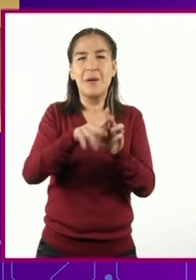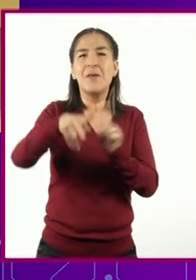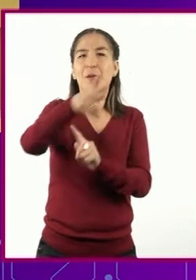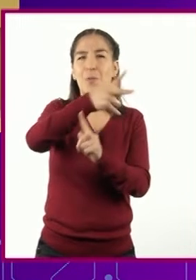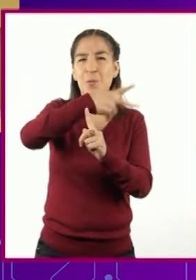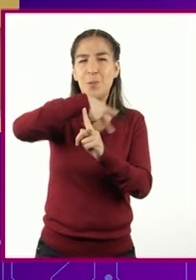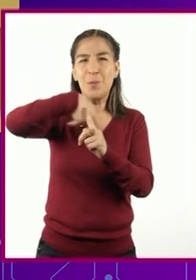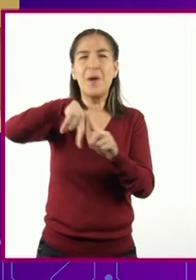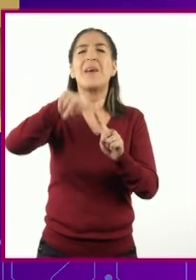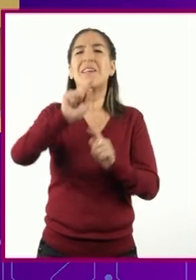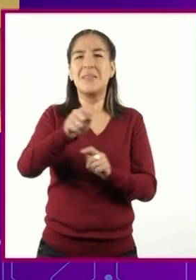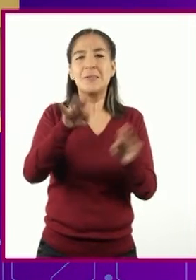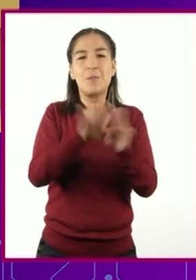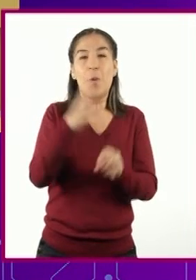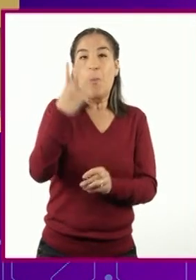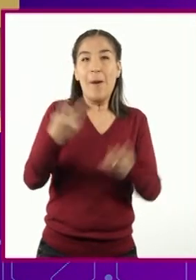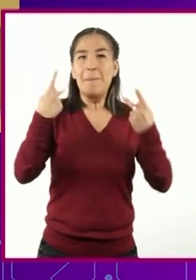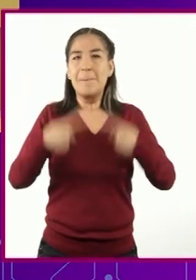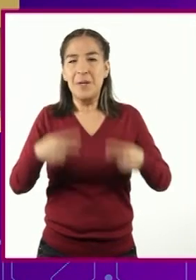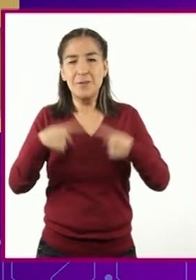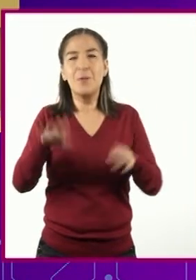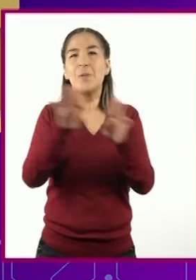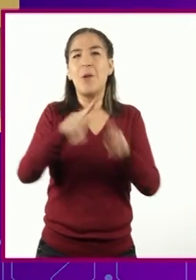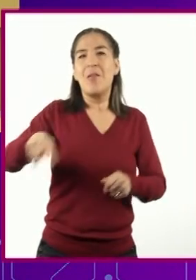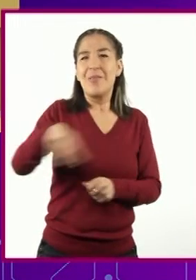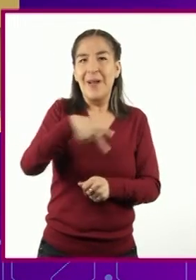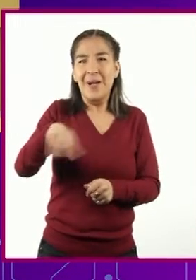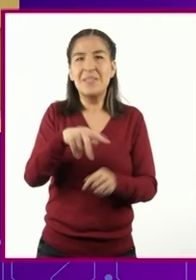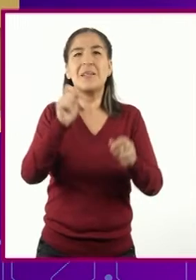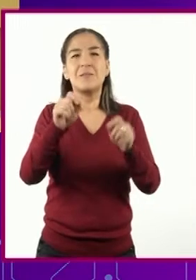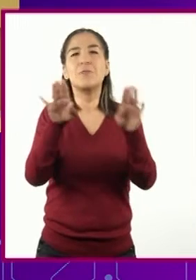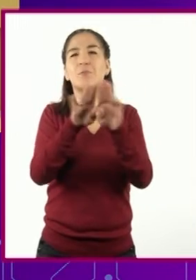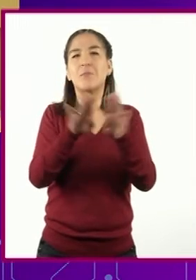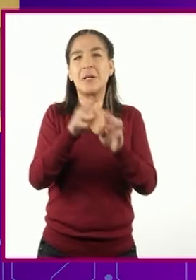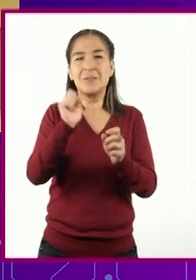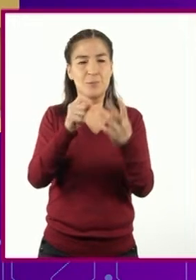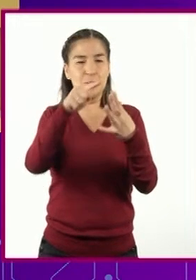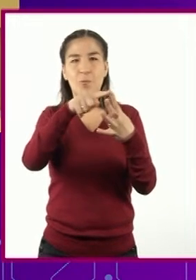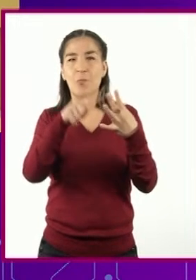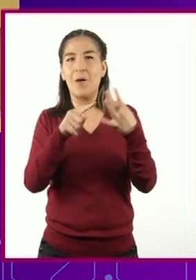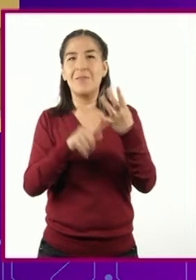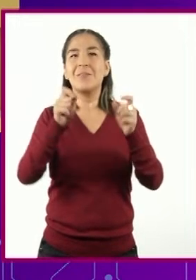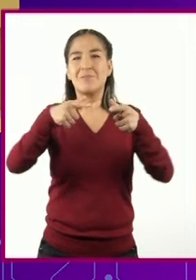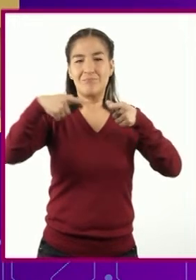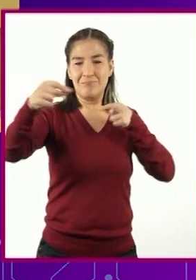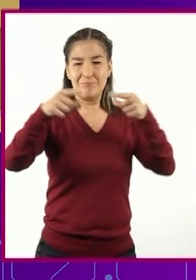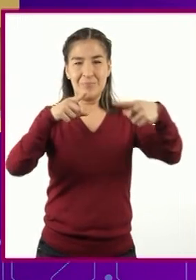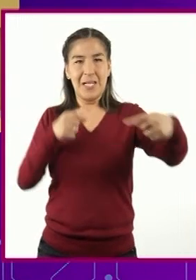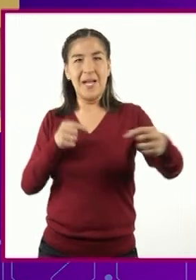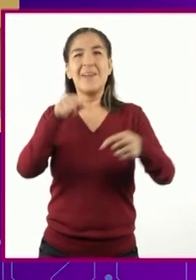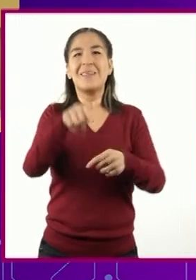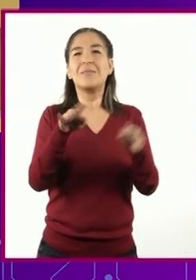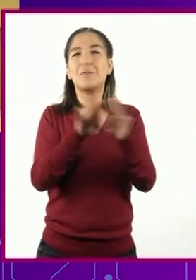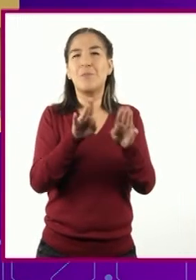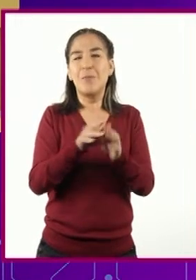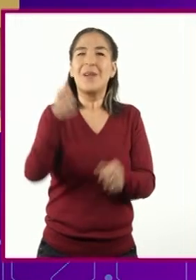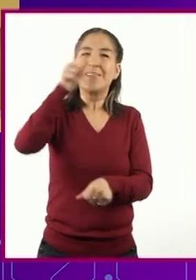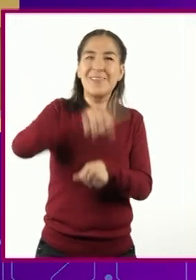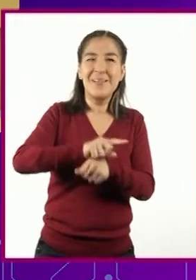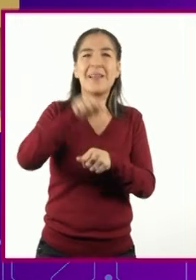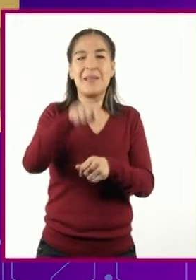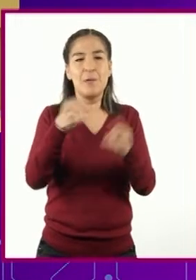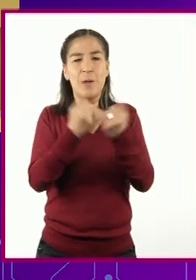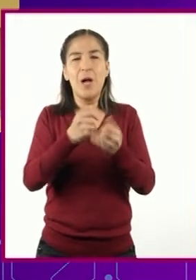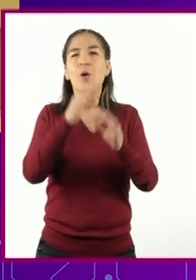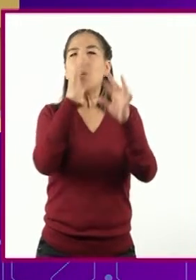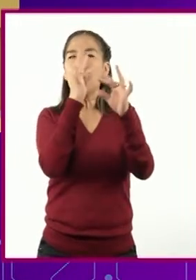consiste en 4 danzantes que representan los puntos cardinales y que a ritmo de un tambor y flauta se